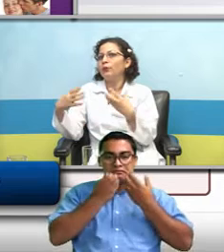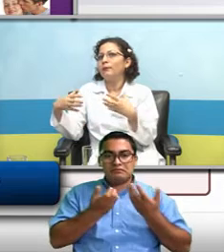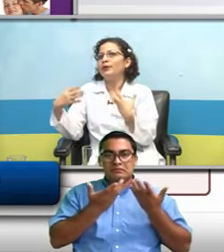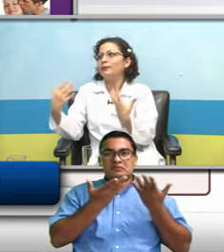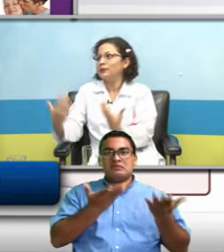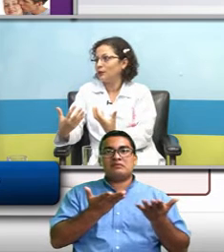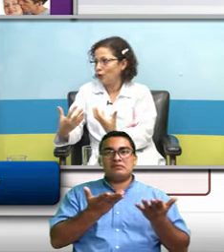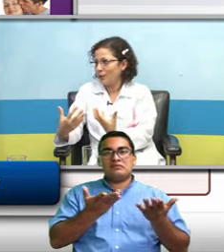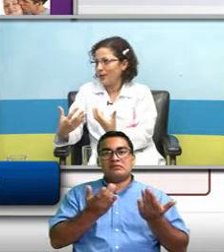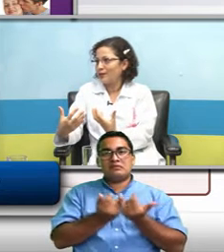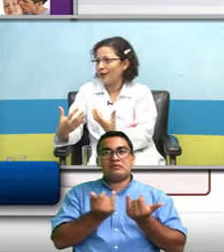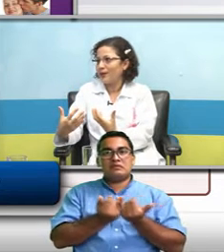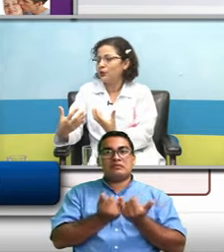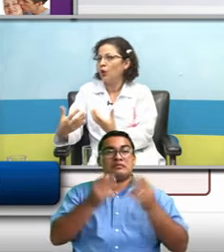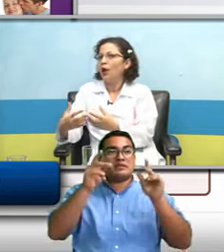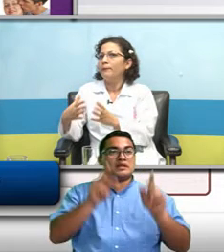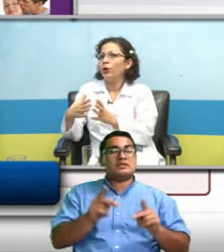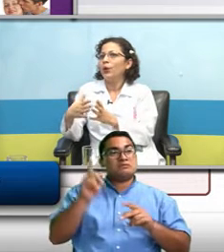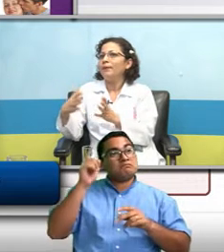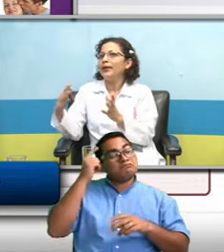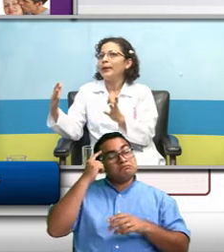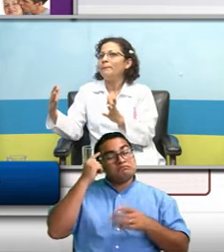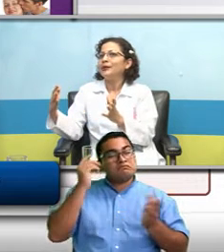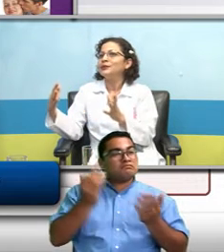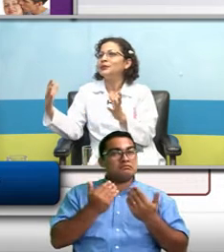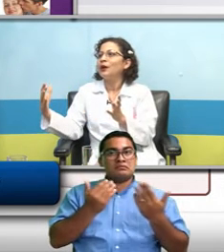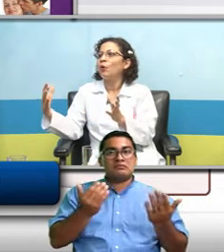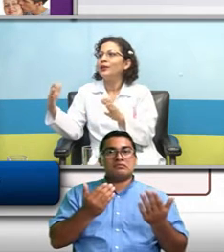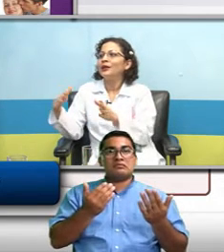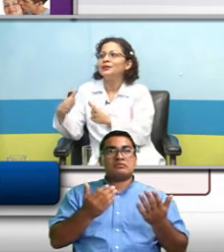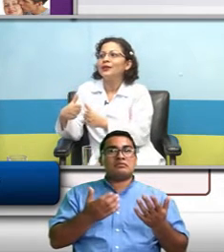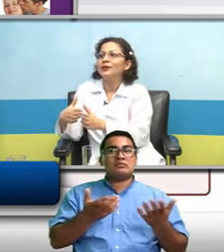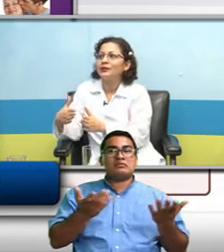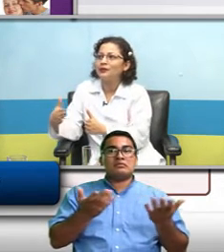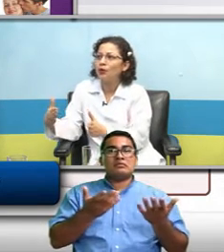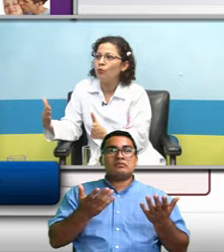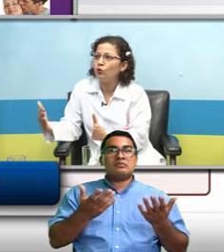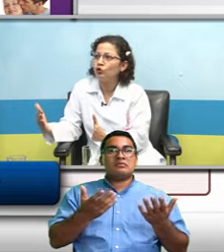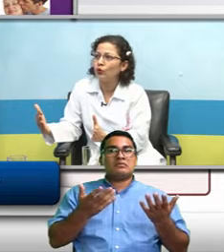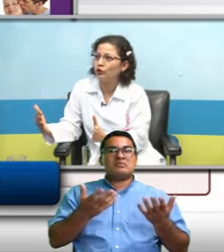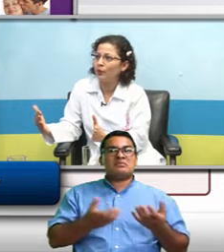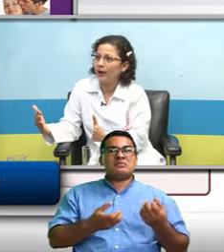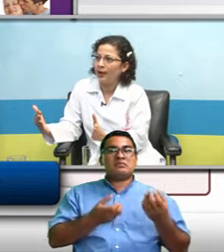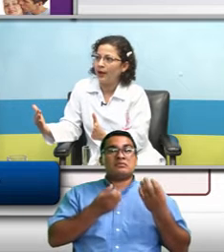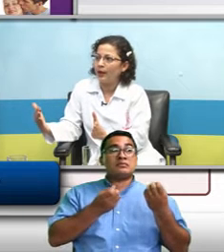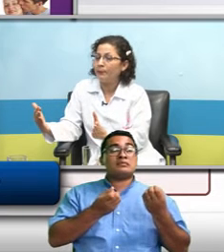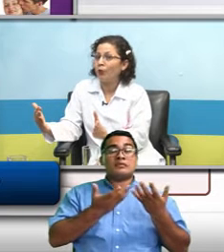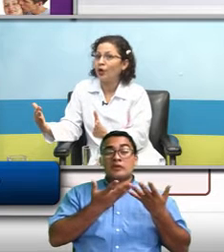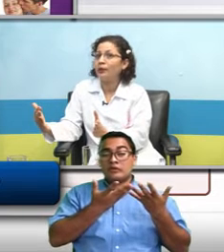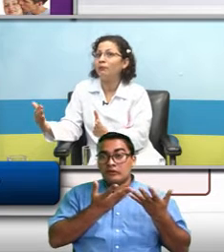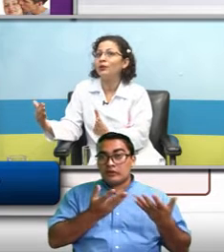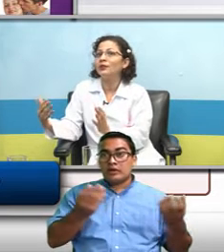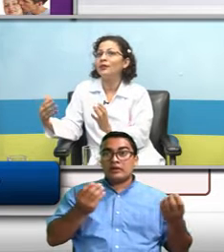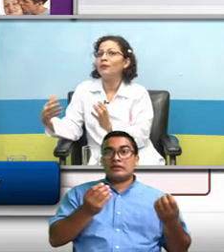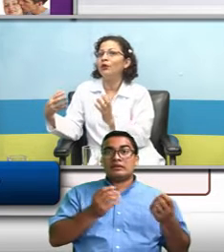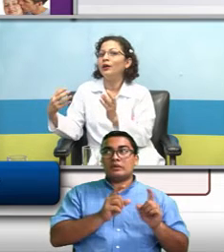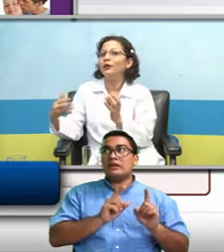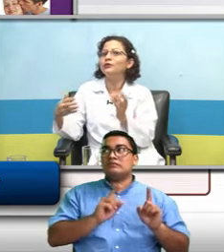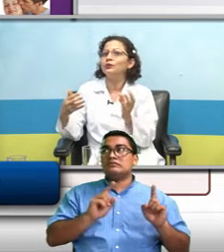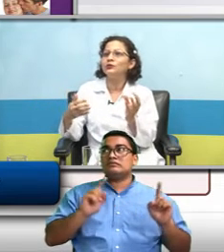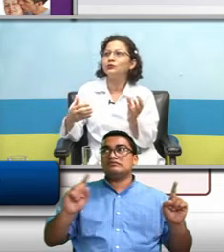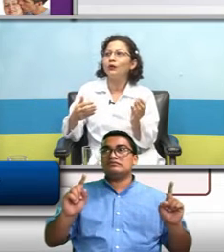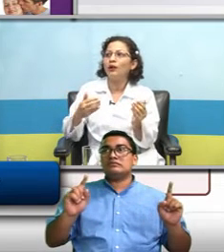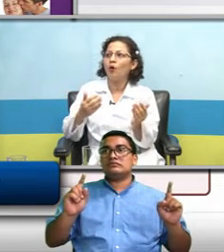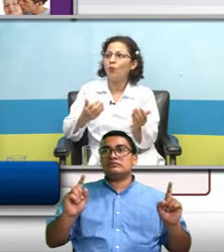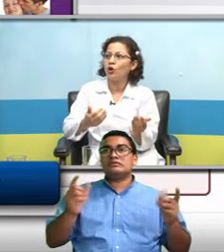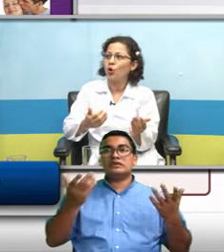tratamientos, obviamente el paciente no piensa en eso, pero una vez que pasa se da cuenta que se ha distanciado mucho de su pareja. ¿Y por qué? Porque entendemos las